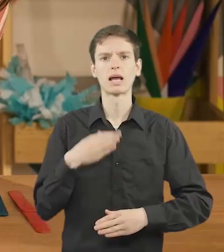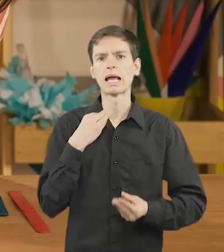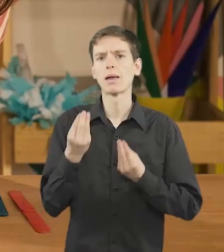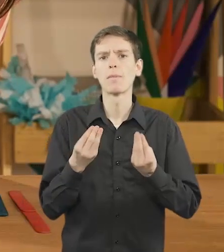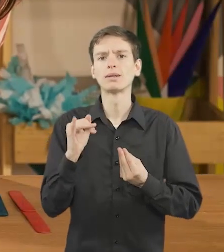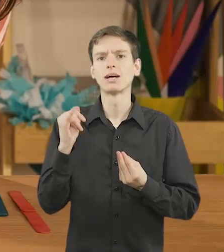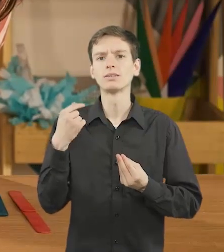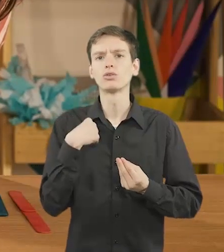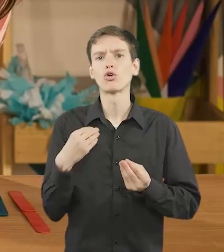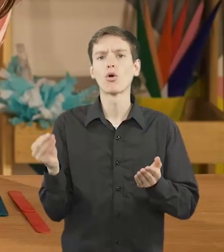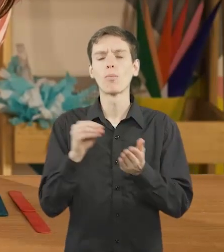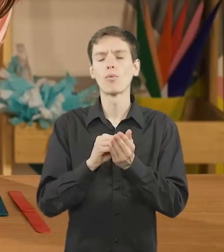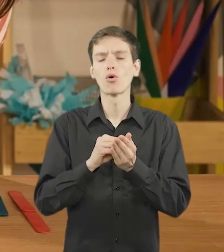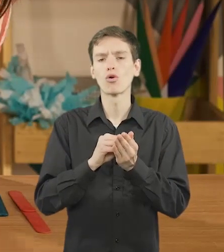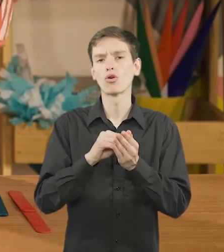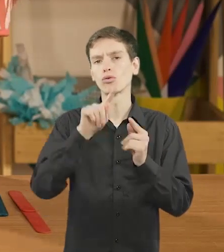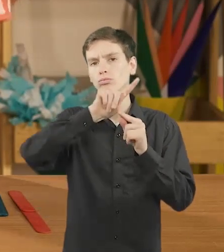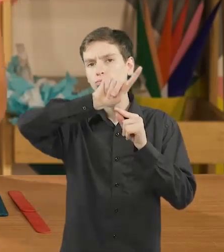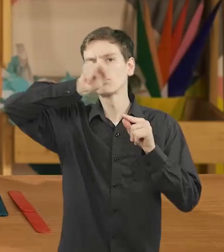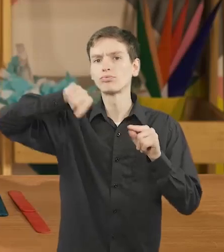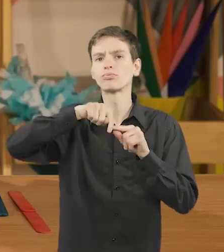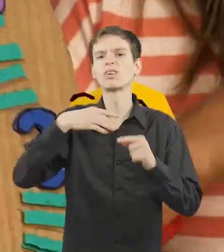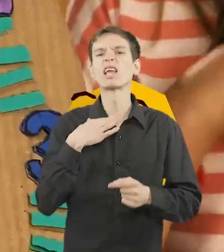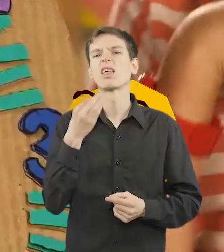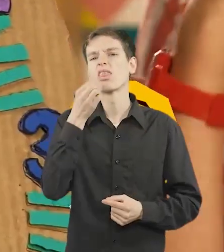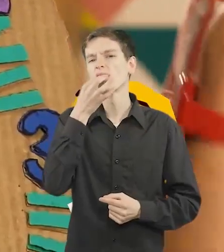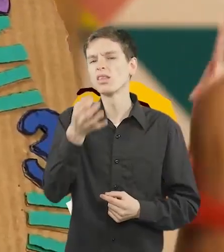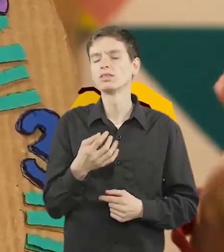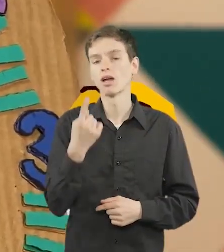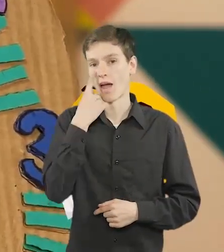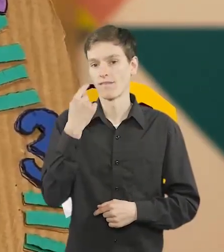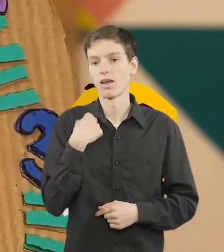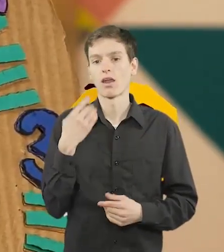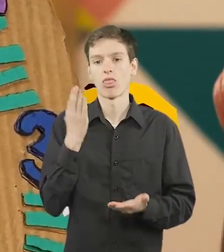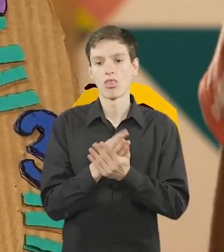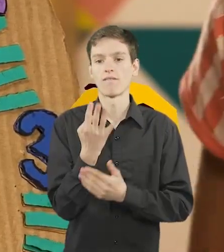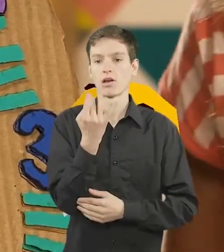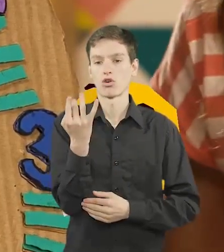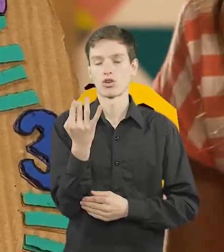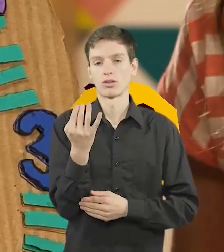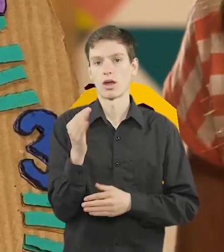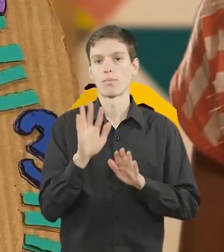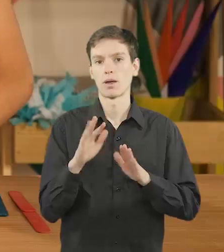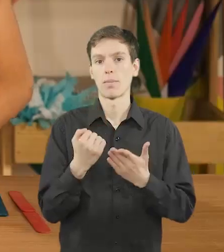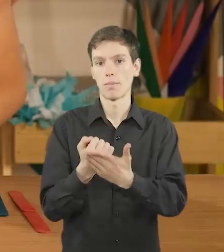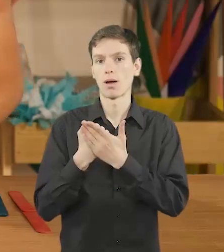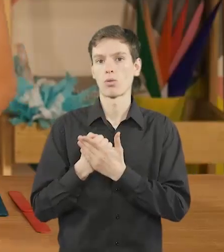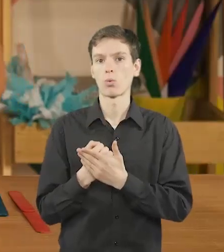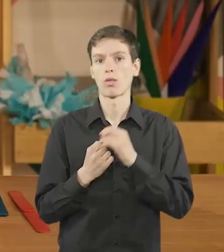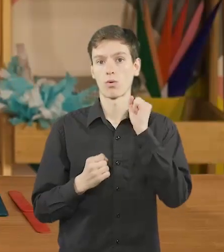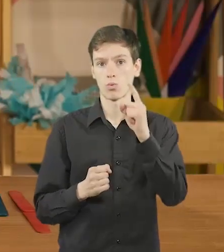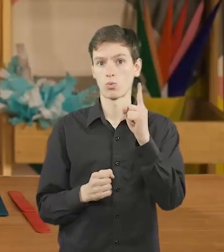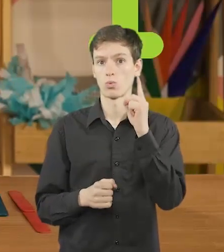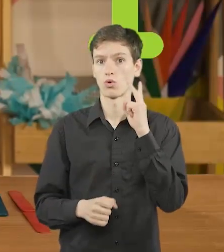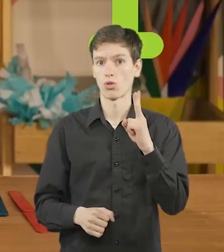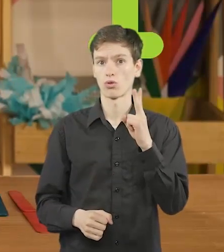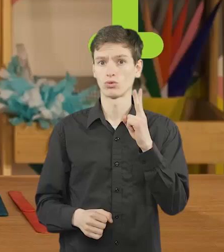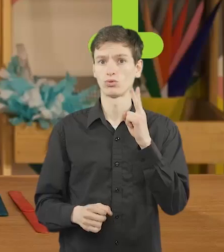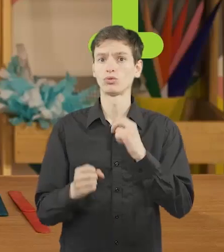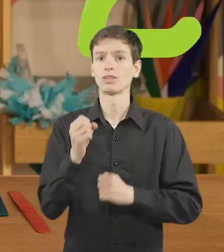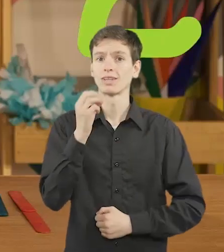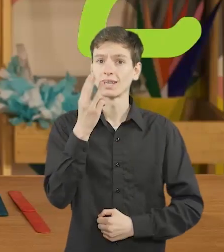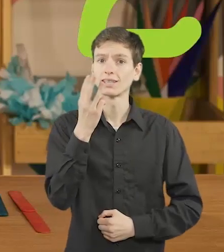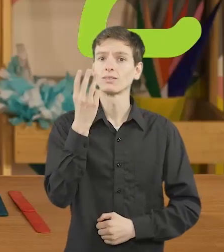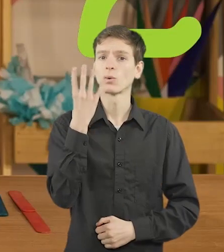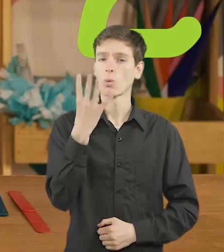¿Qué pasa si yo te lo pongo acá? A ver. ¿Qué hora sería? Tengo que contar. ¿Me ayudas? Sí. Uno,